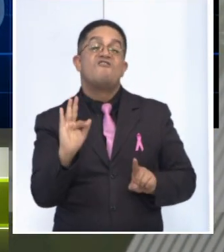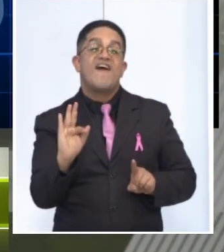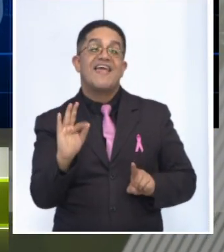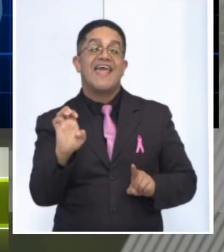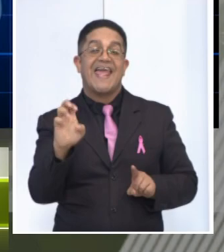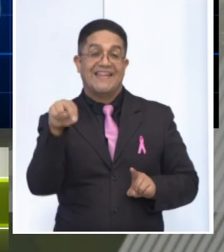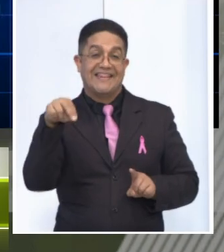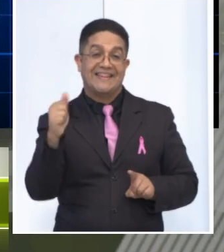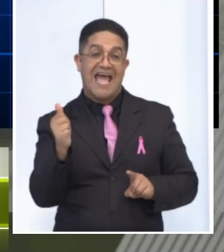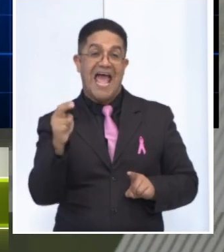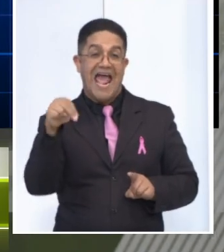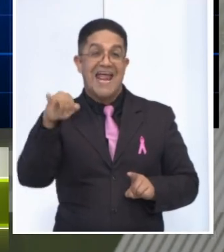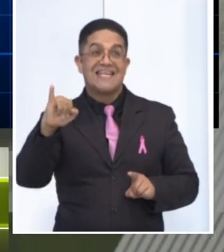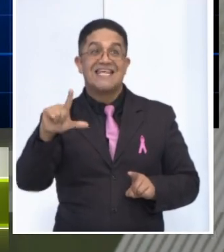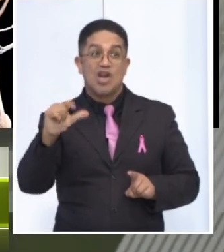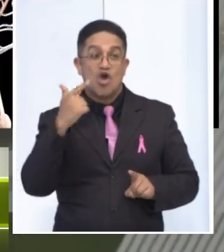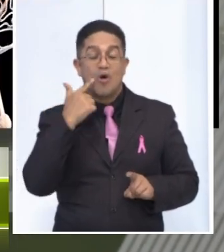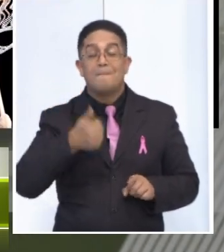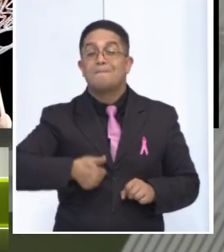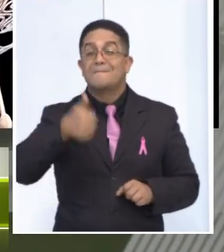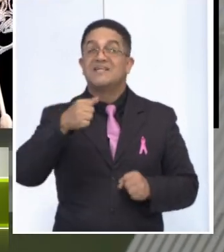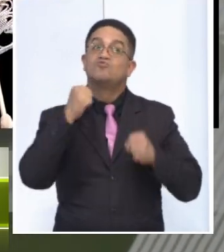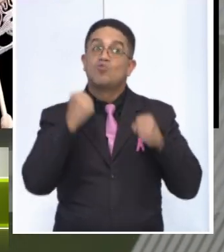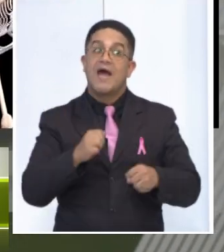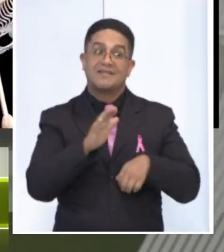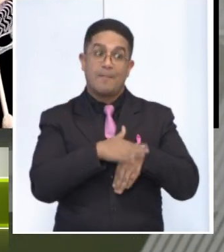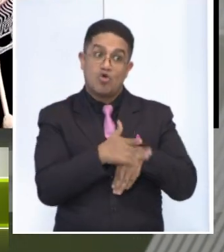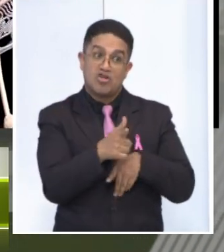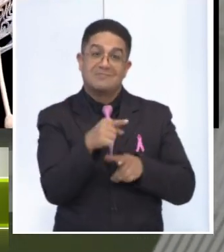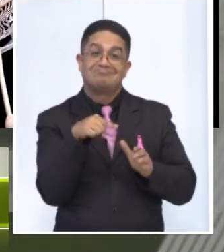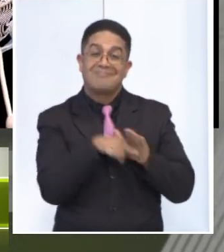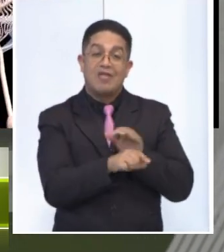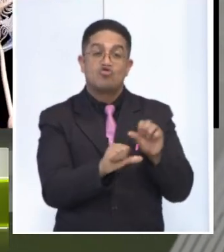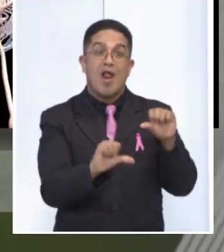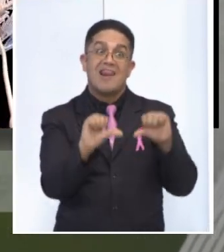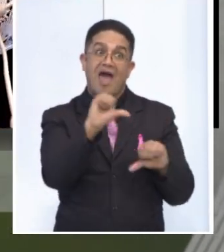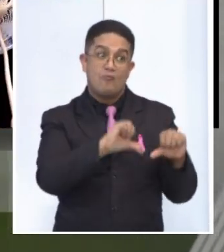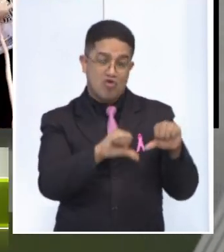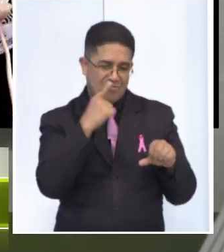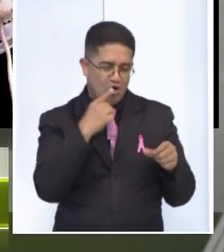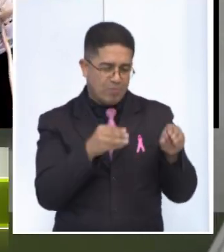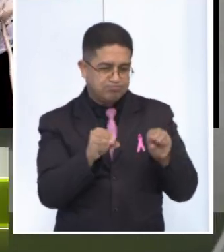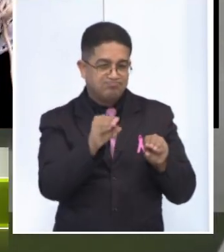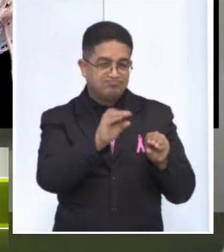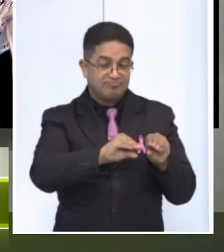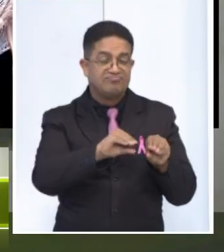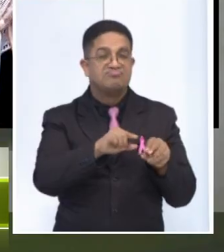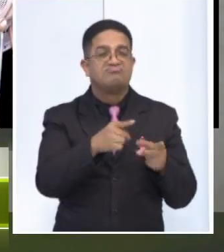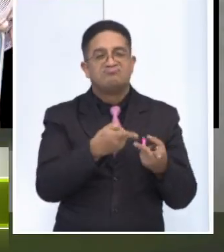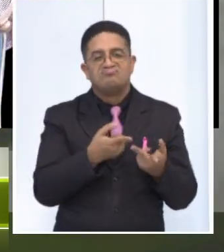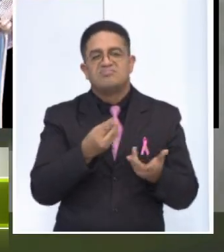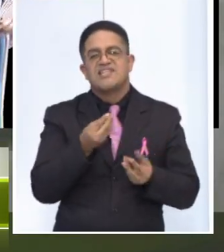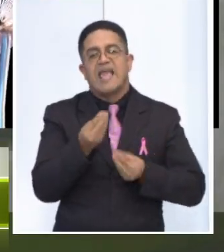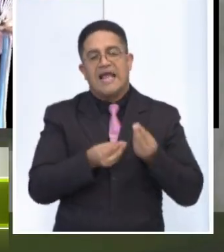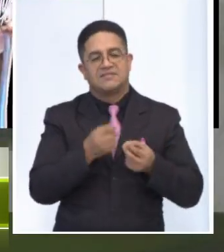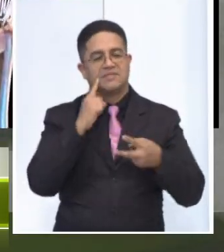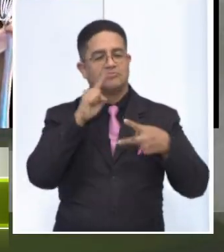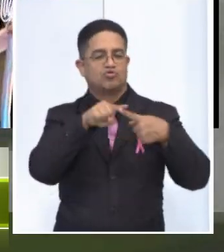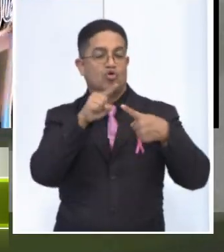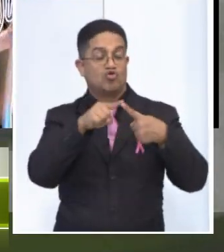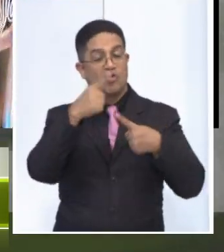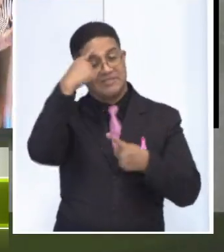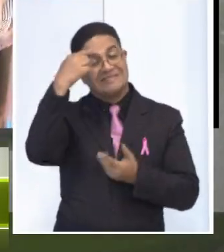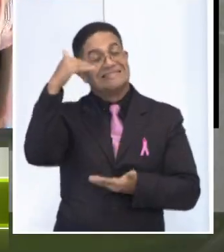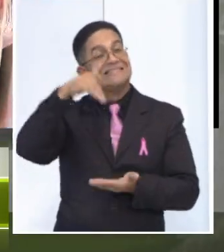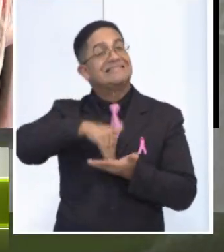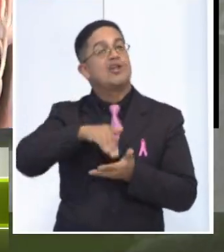Es 50 hasta 100 veces más potente que la morfina y actúa particularmente en dos centros. En el centro